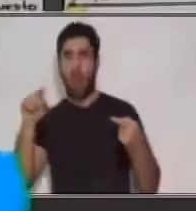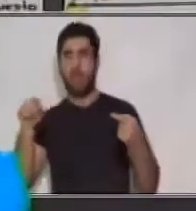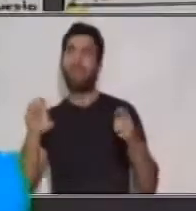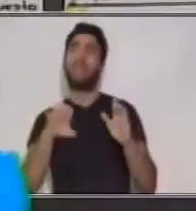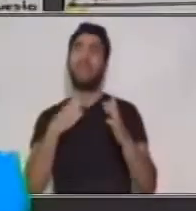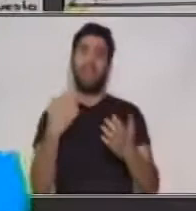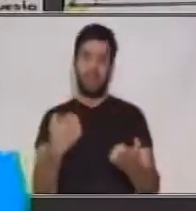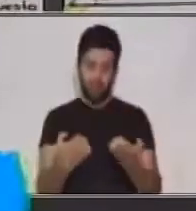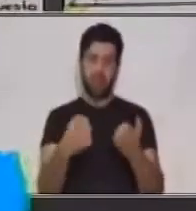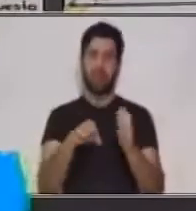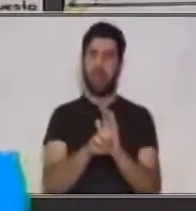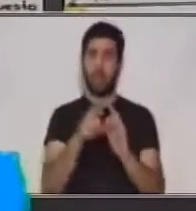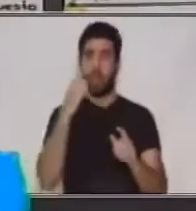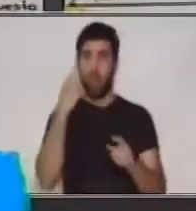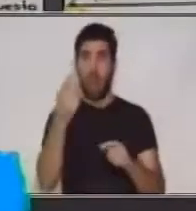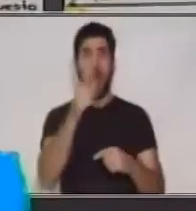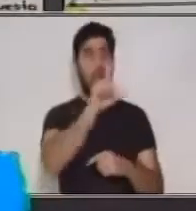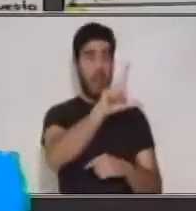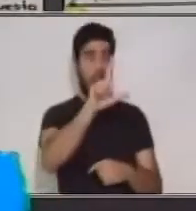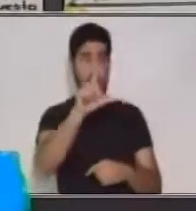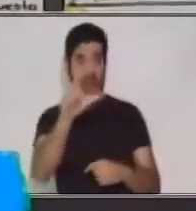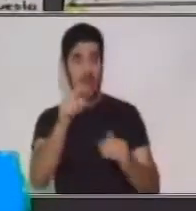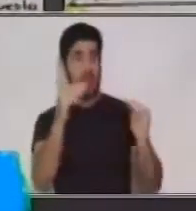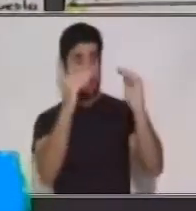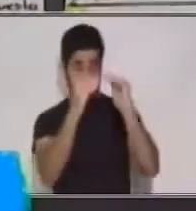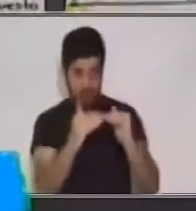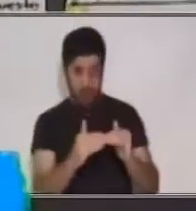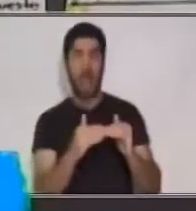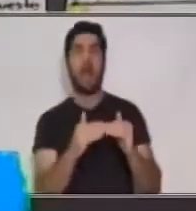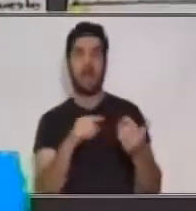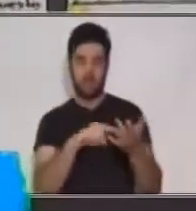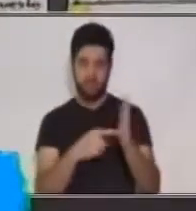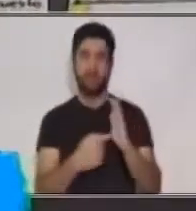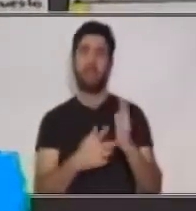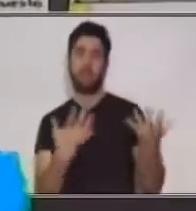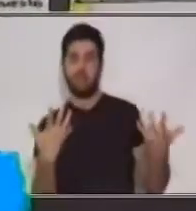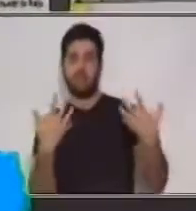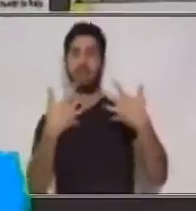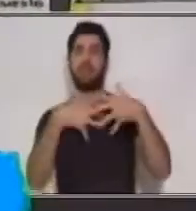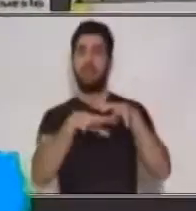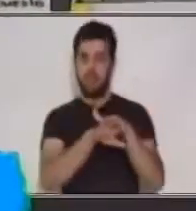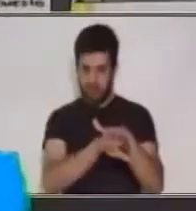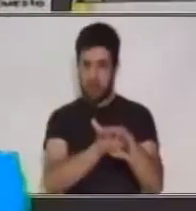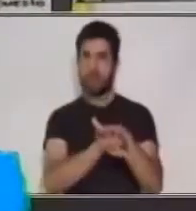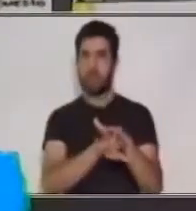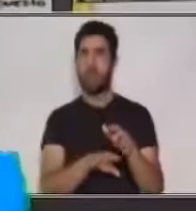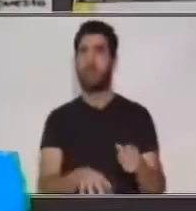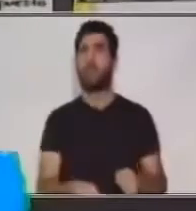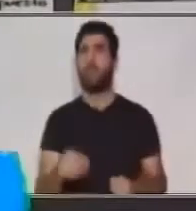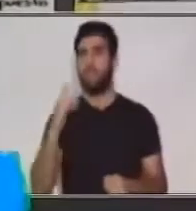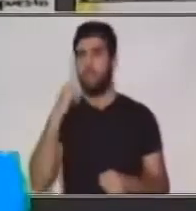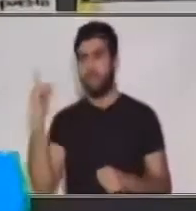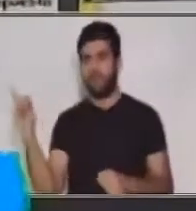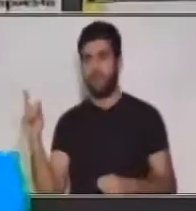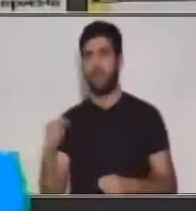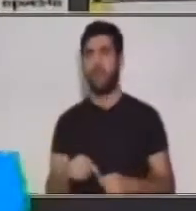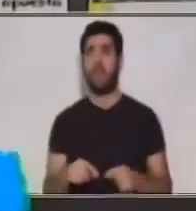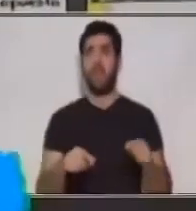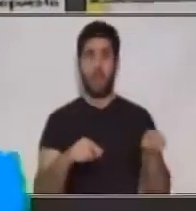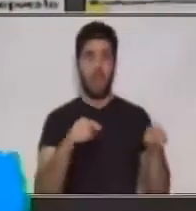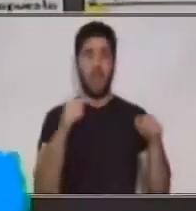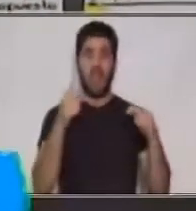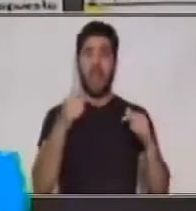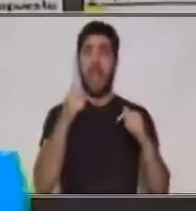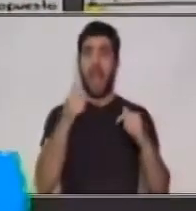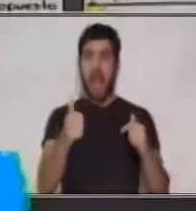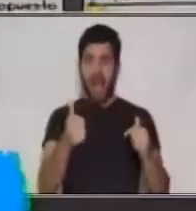son congruentes. Entonces, voy a demostrar que este primer lado, yo lo voy a nombrar A, y este lado A va a